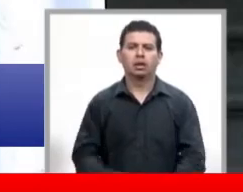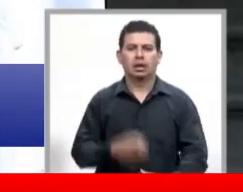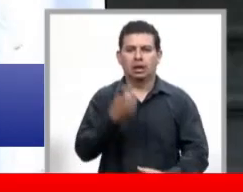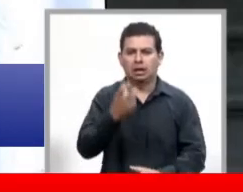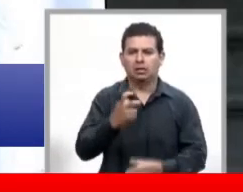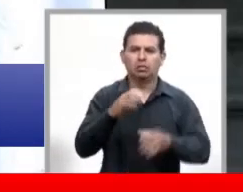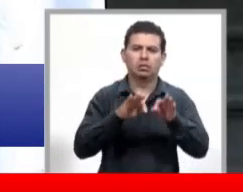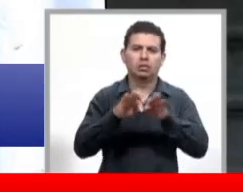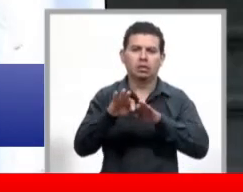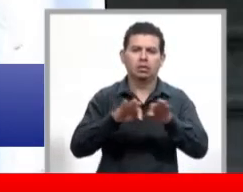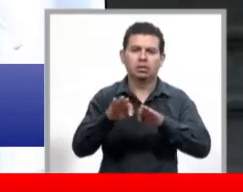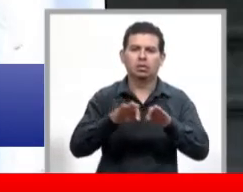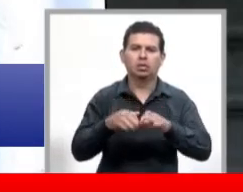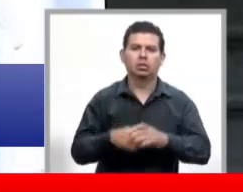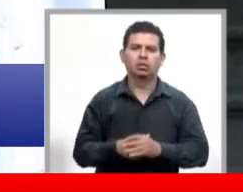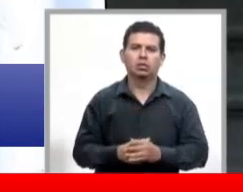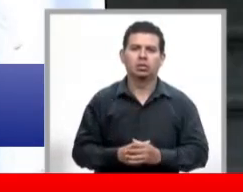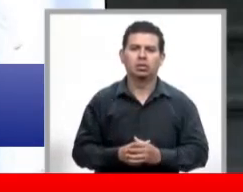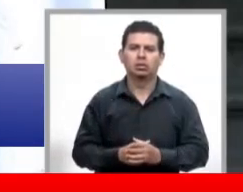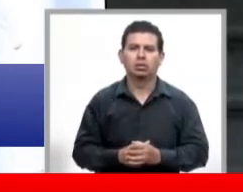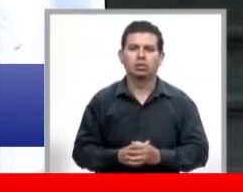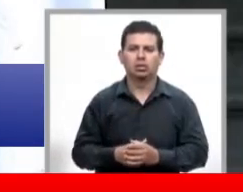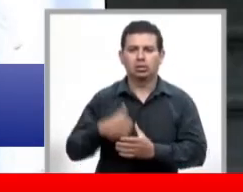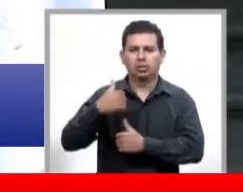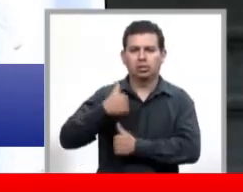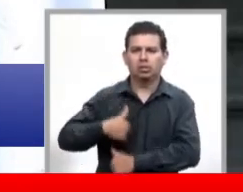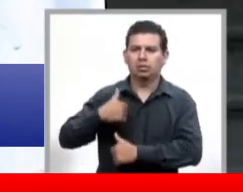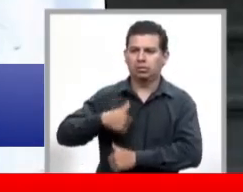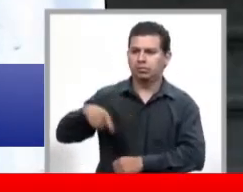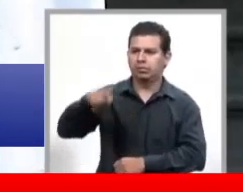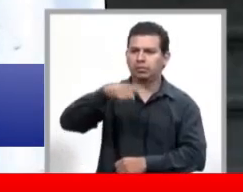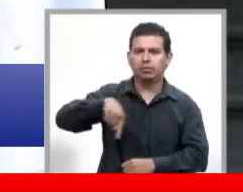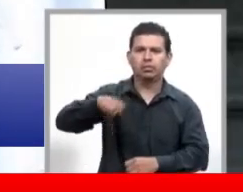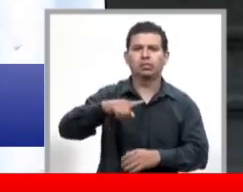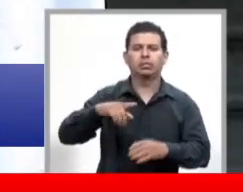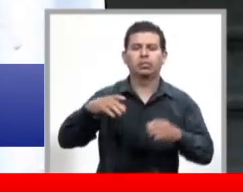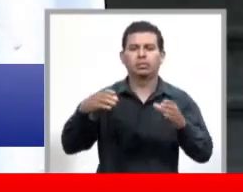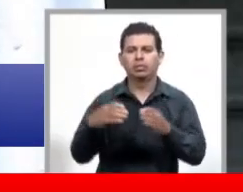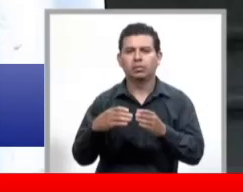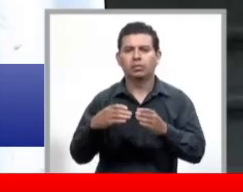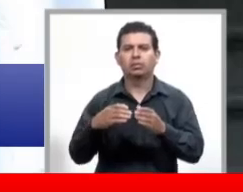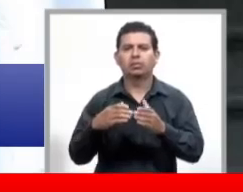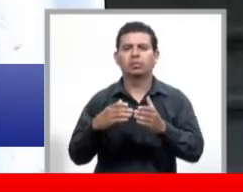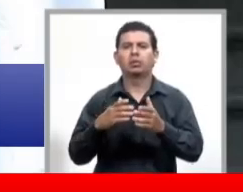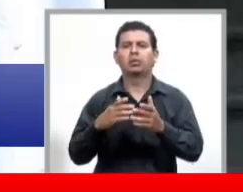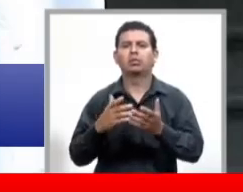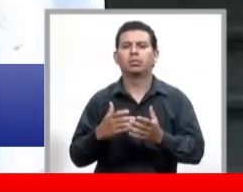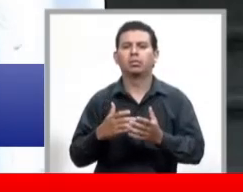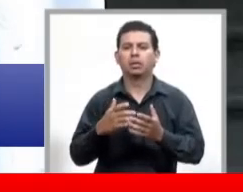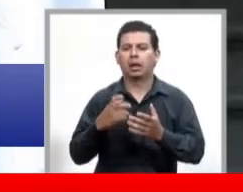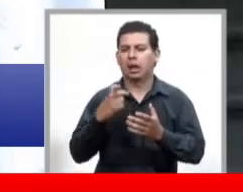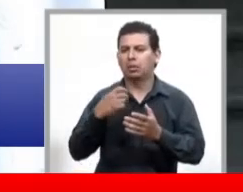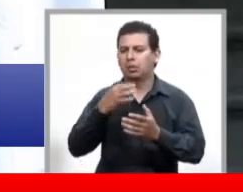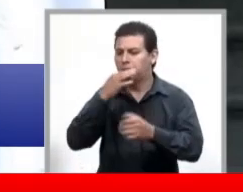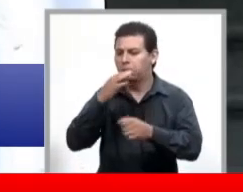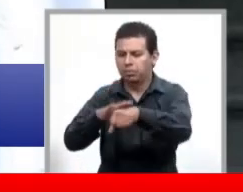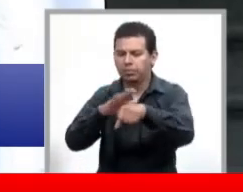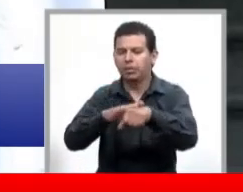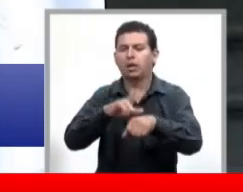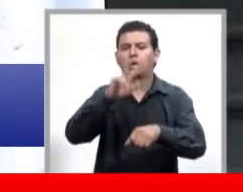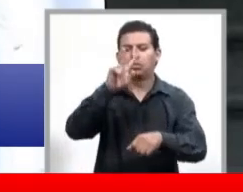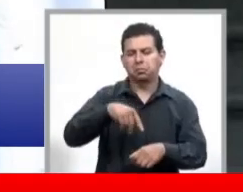sanciones contra las autoridades las estará señalando el pueblo, pero yo quiero